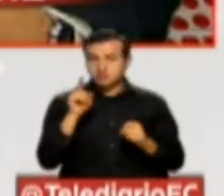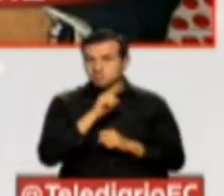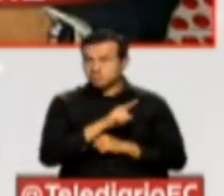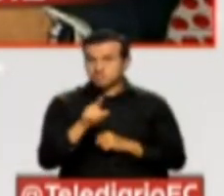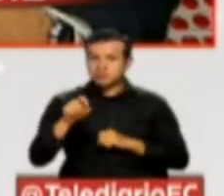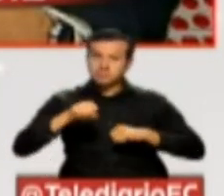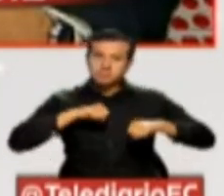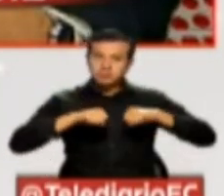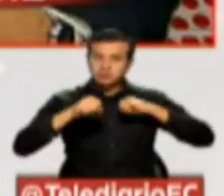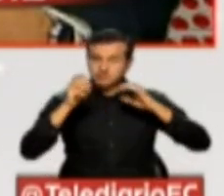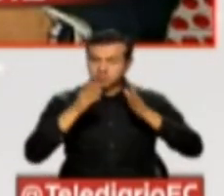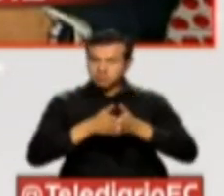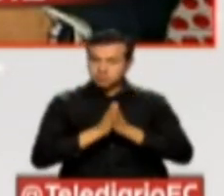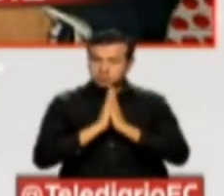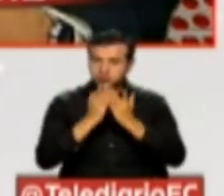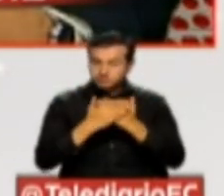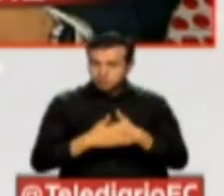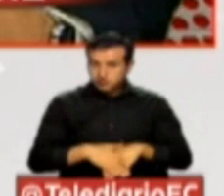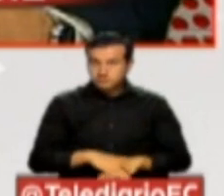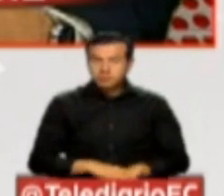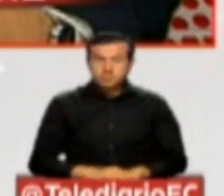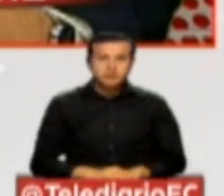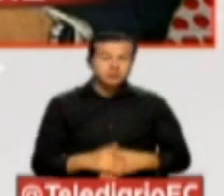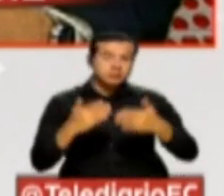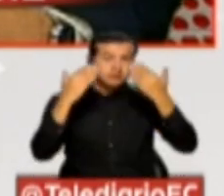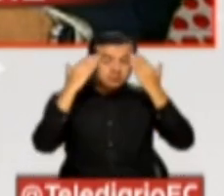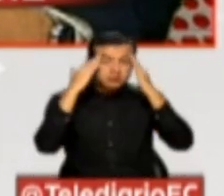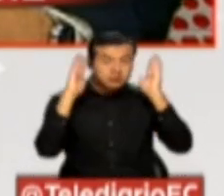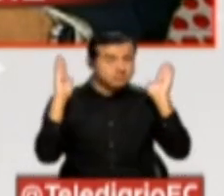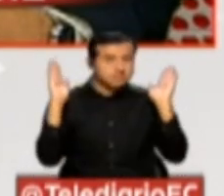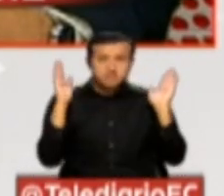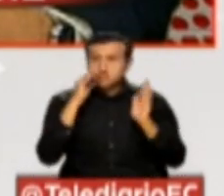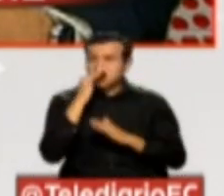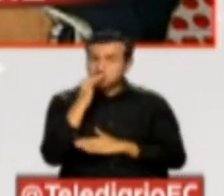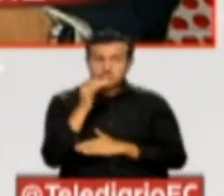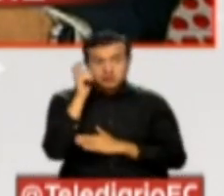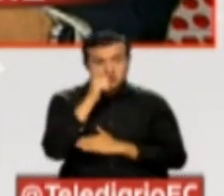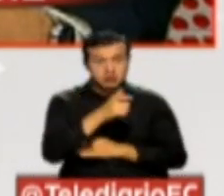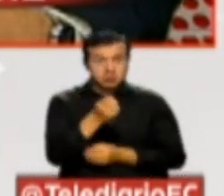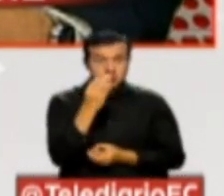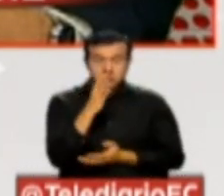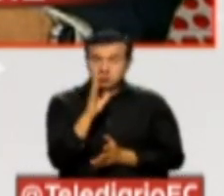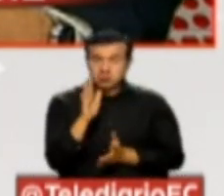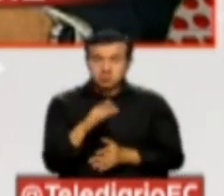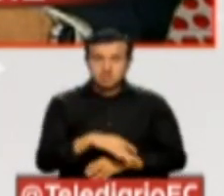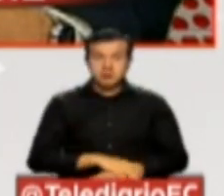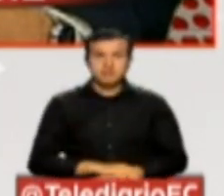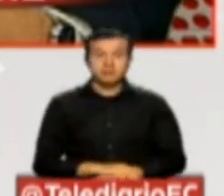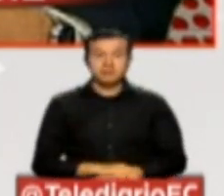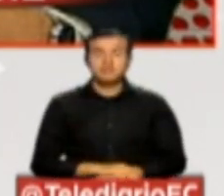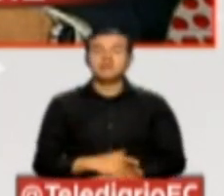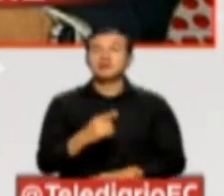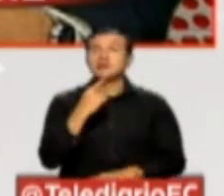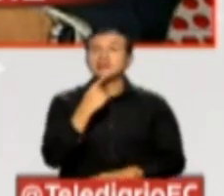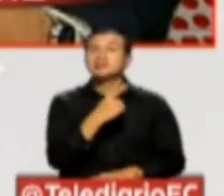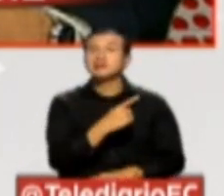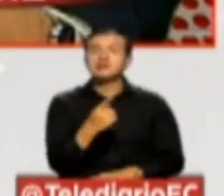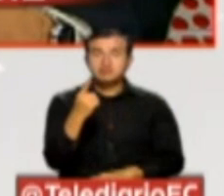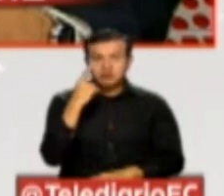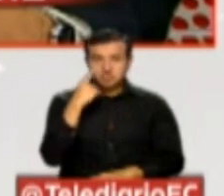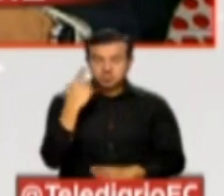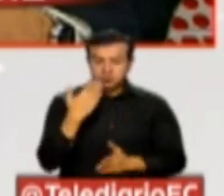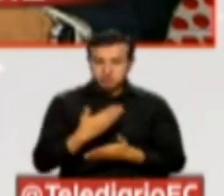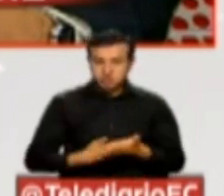demás diligencias que sean necesarias. No tenemos oficialmente un pronunciamiento de la fiscalía. Pero se dice que había un